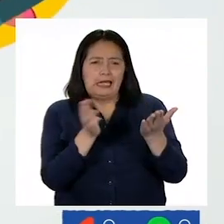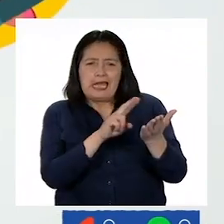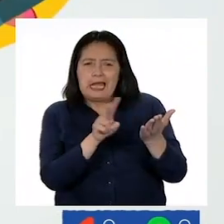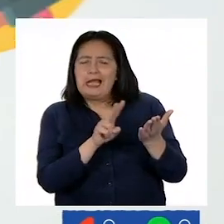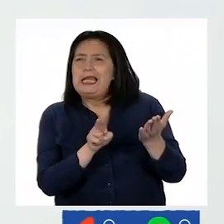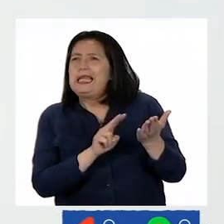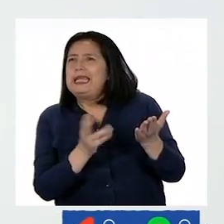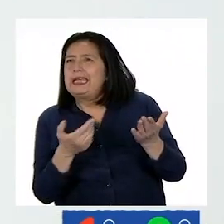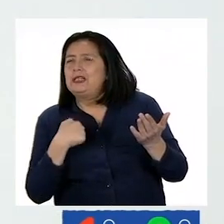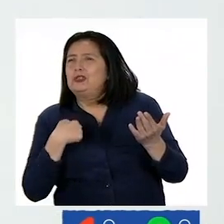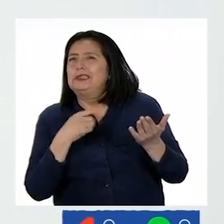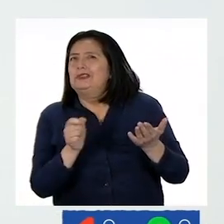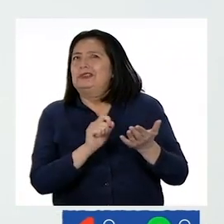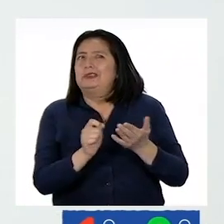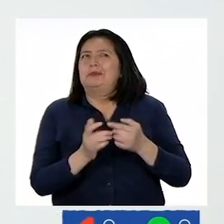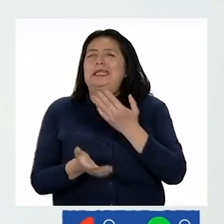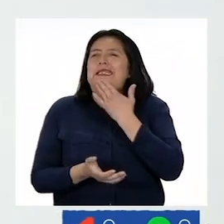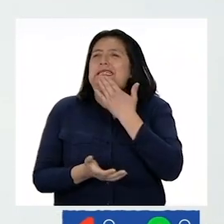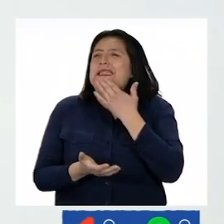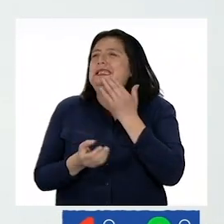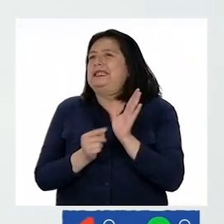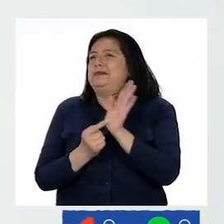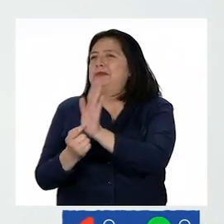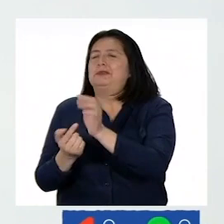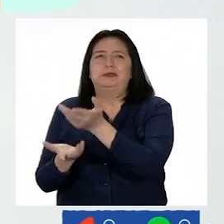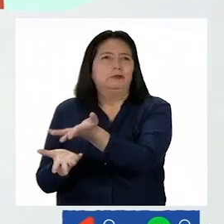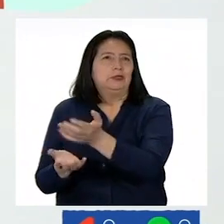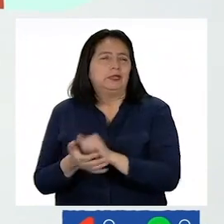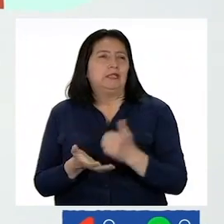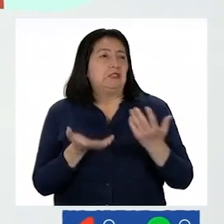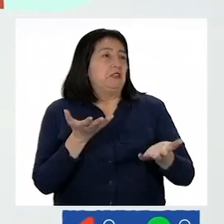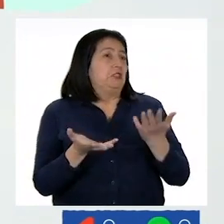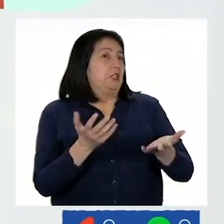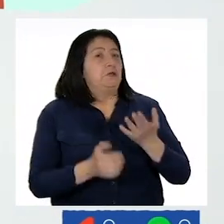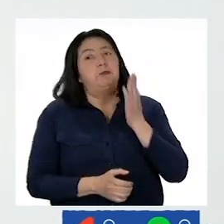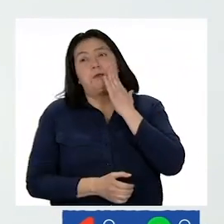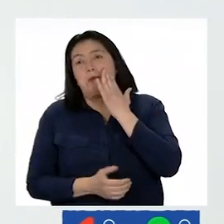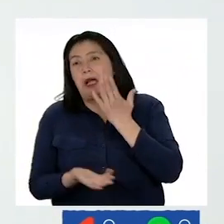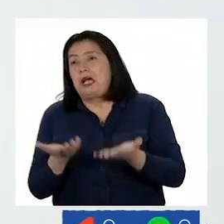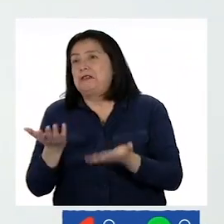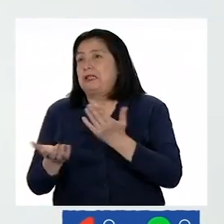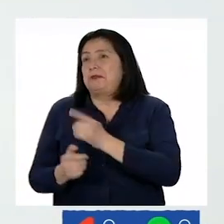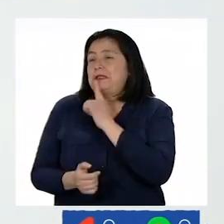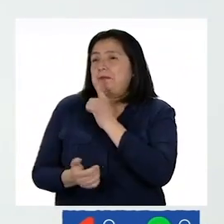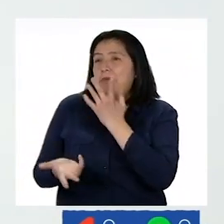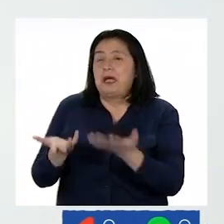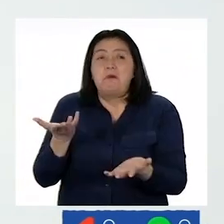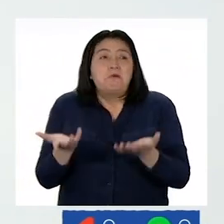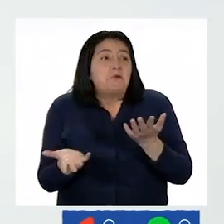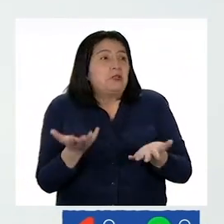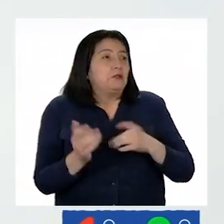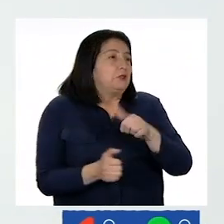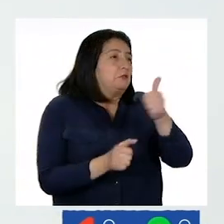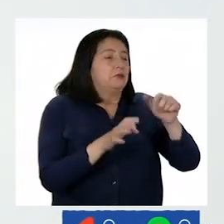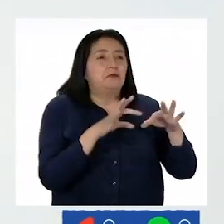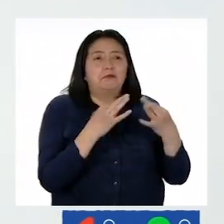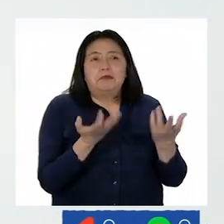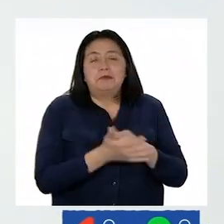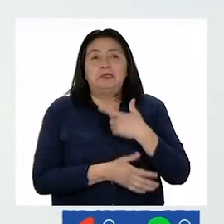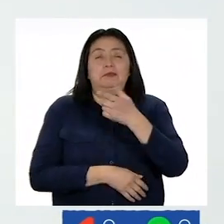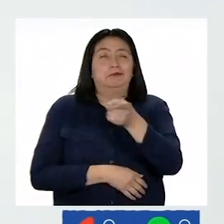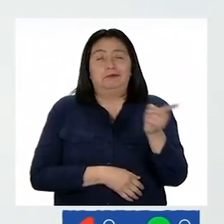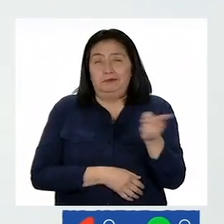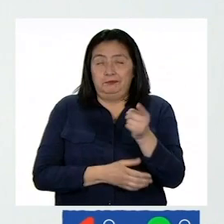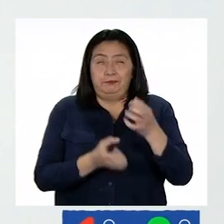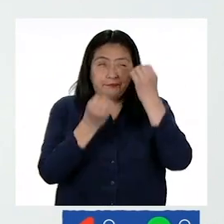texto, es decir, para quién escribiremos. Podría ser a mamá o a papá o a algún otro familiar. Con